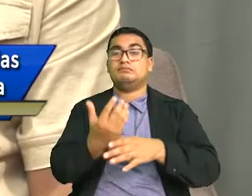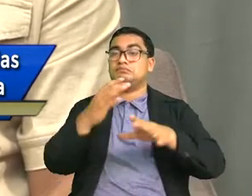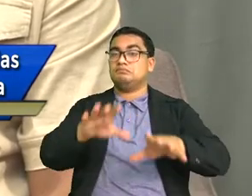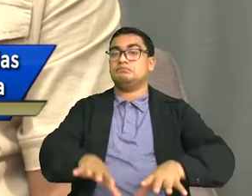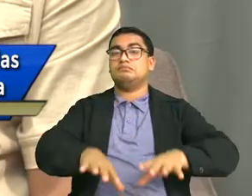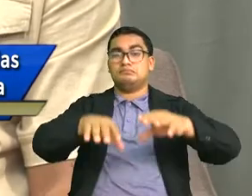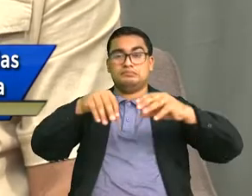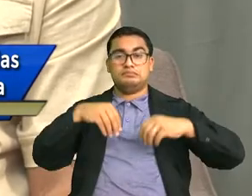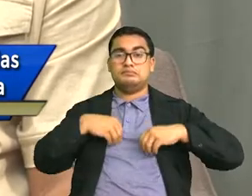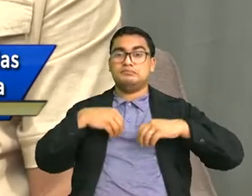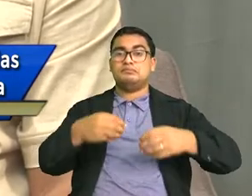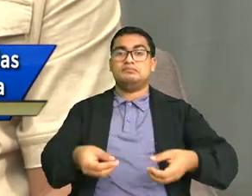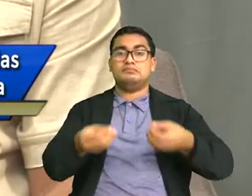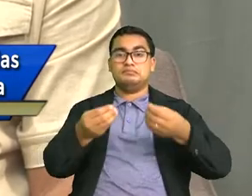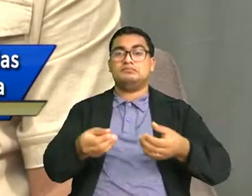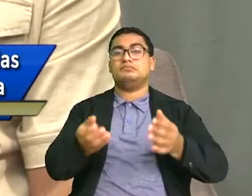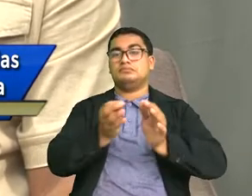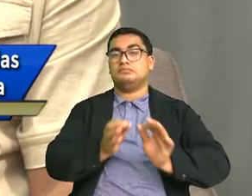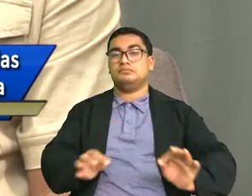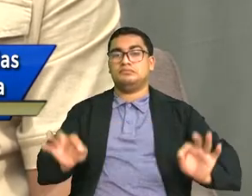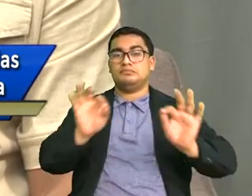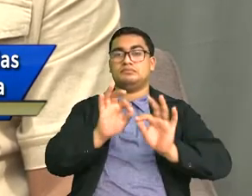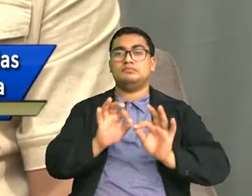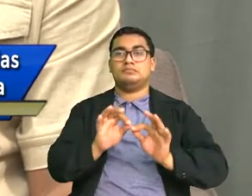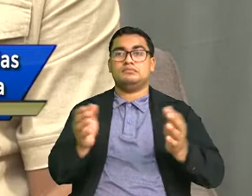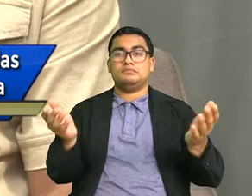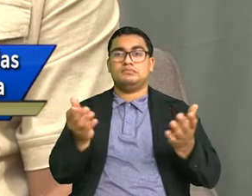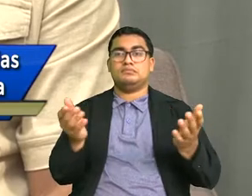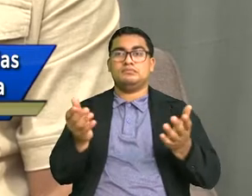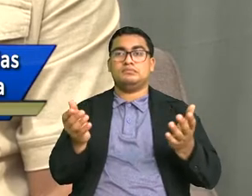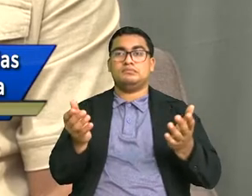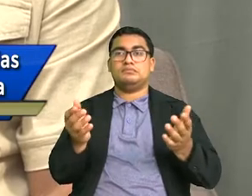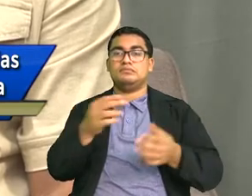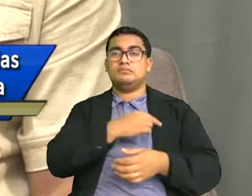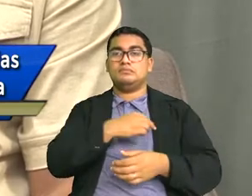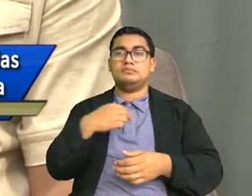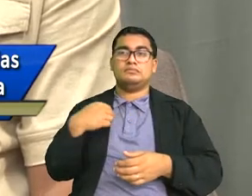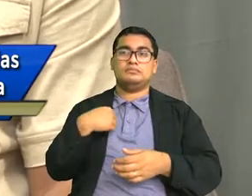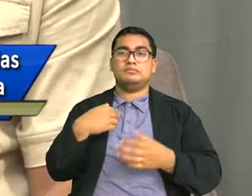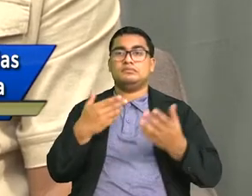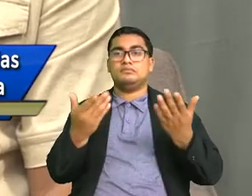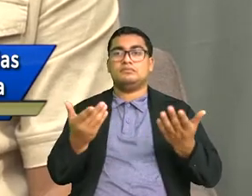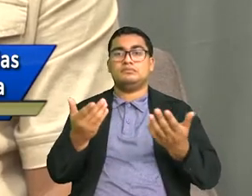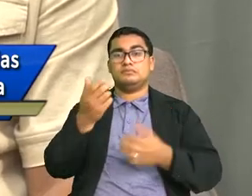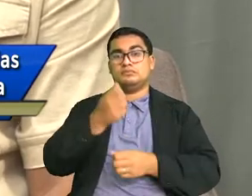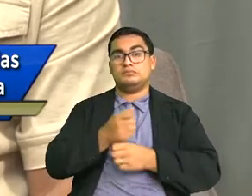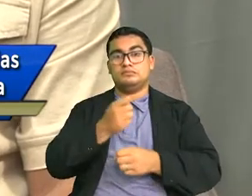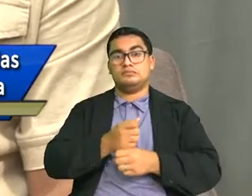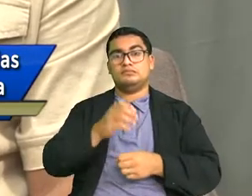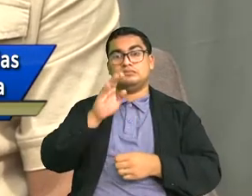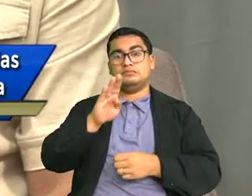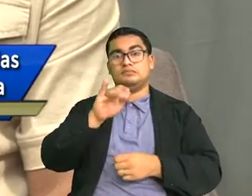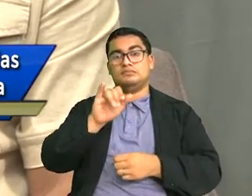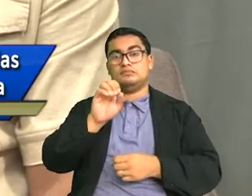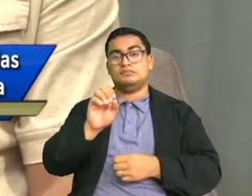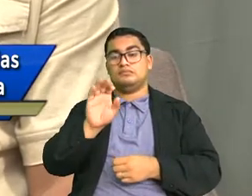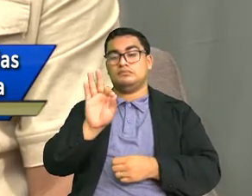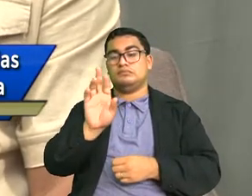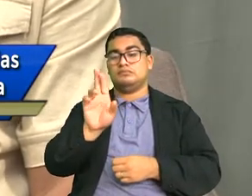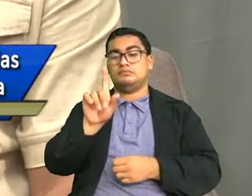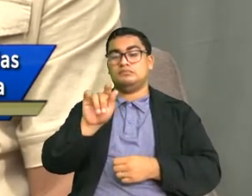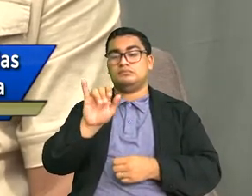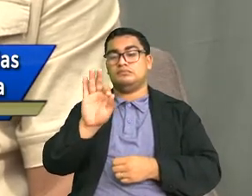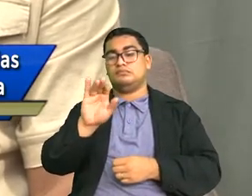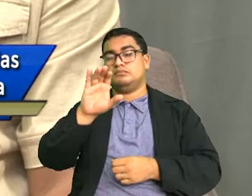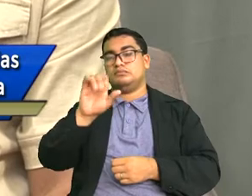grandemente de que desde el sistema hemos desarrollado variedades bio fortificadas en granos básicos es decir